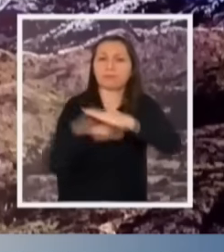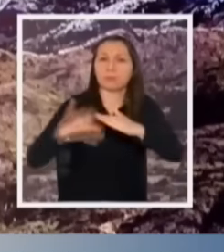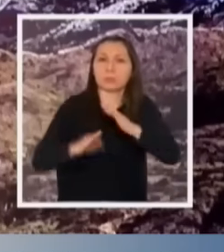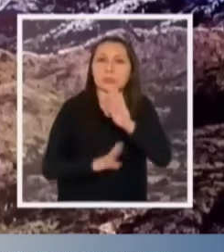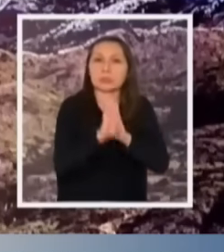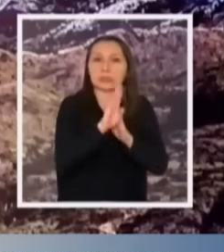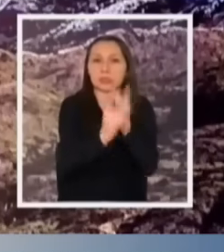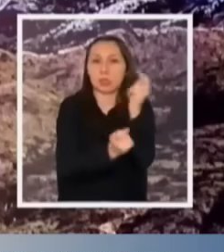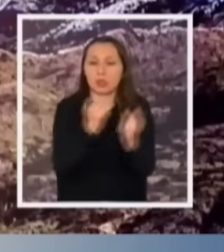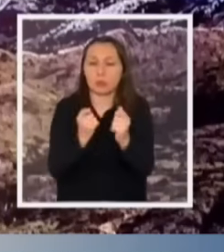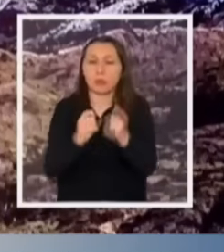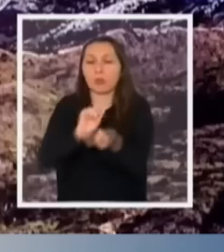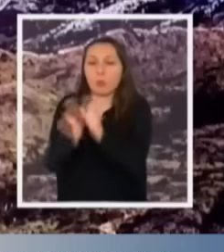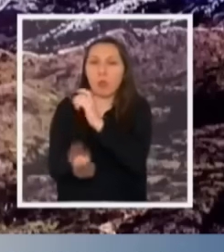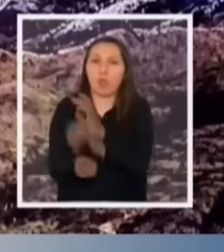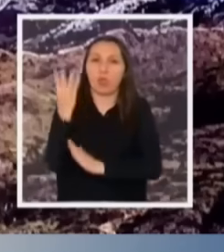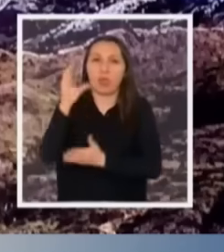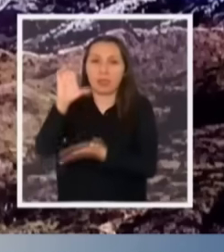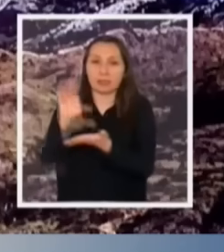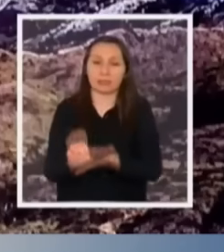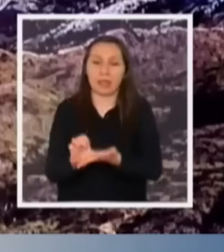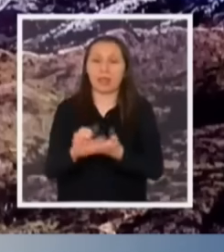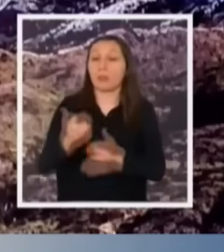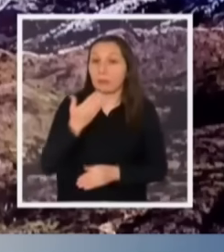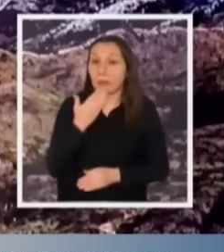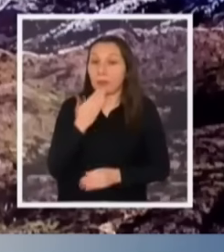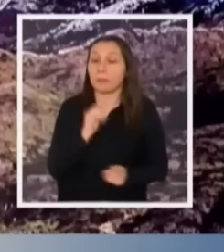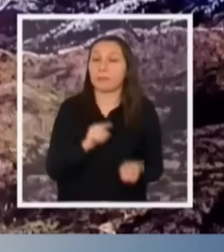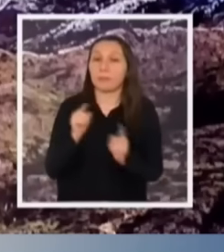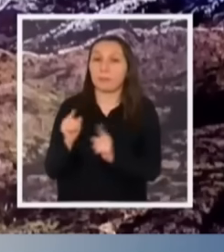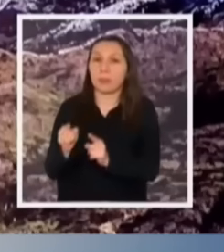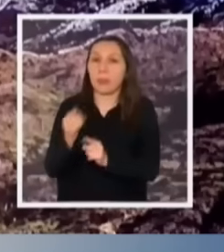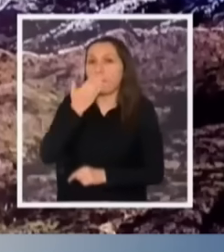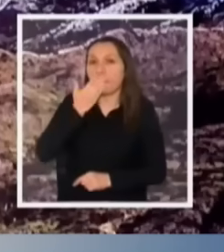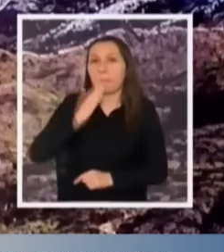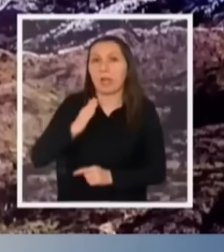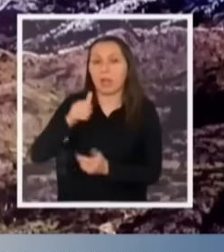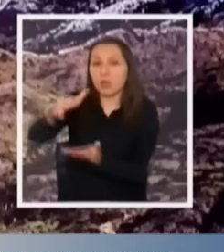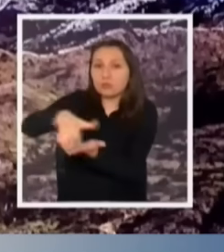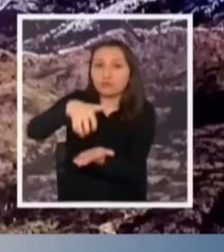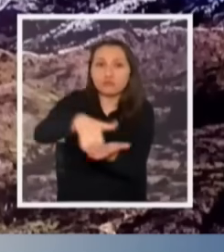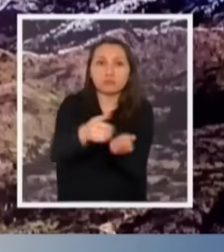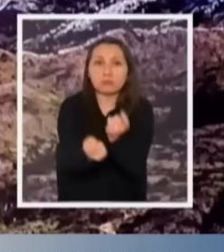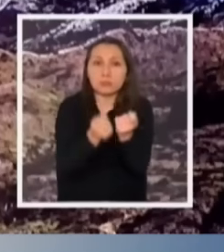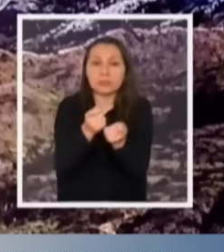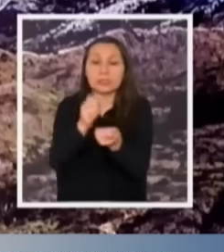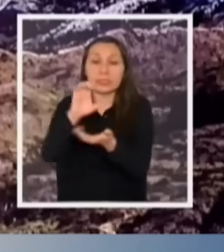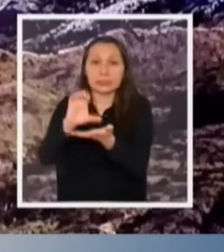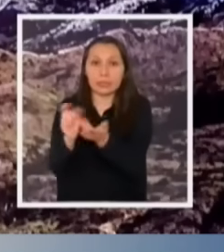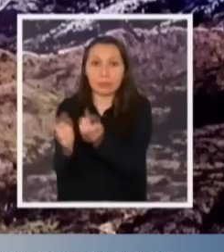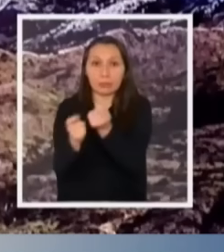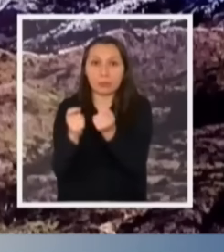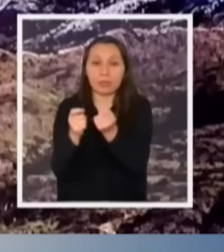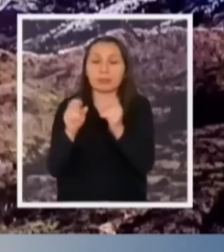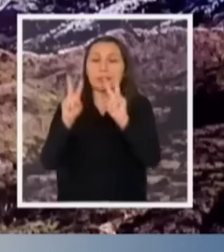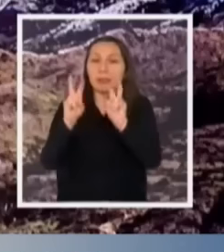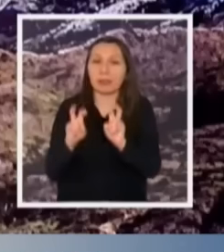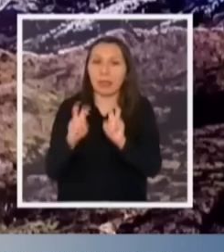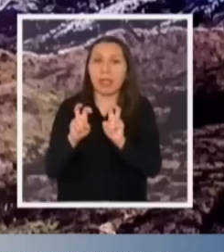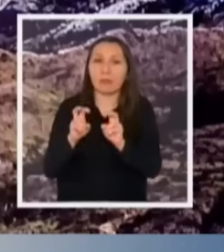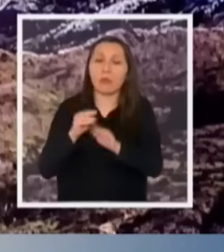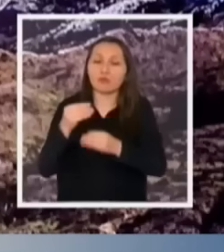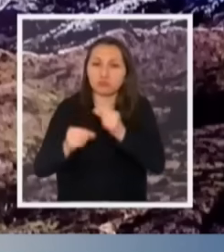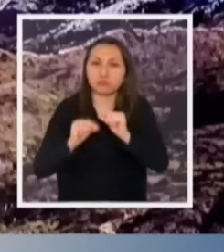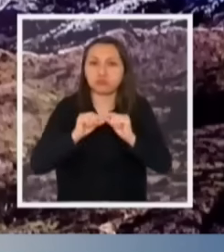decidió hacer un cambio completo. Eso... ¿Disminuyó la beligerancia de las críticas y el ataque a la oposición? No.